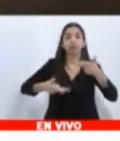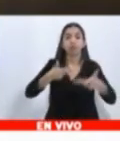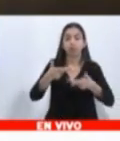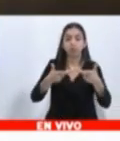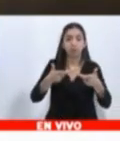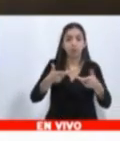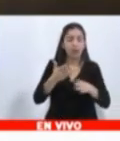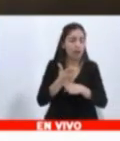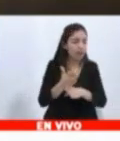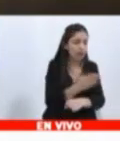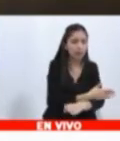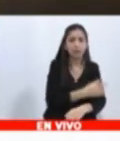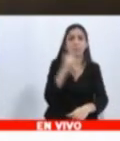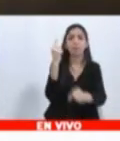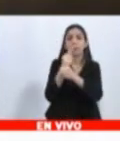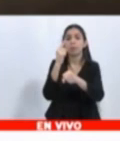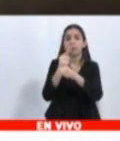el 24 de mayo.